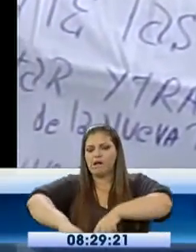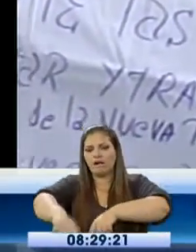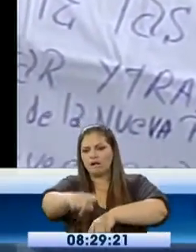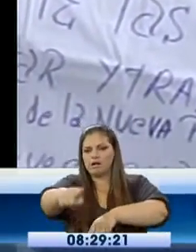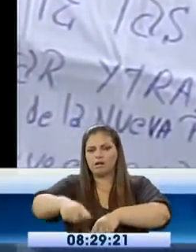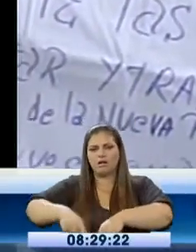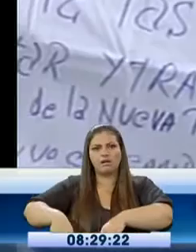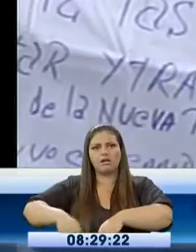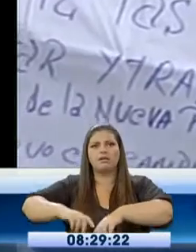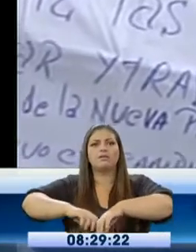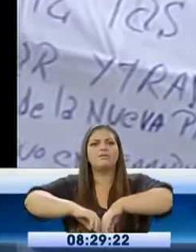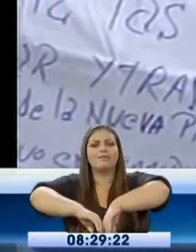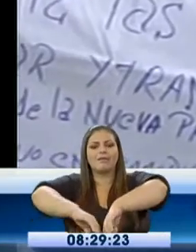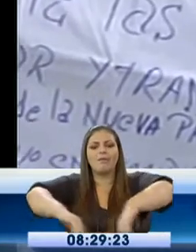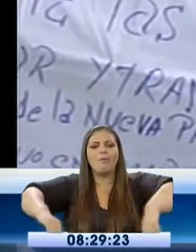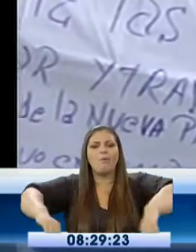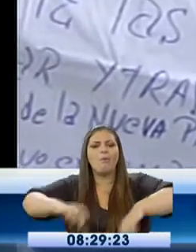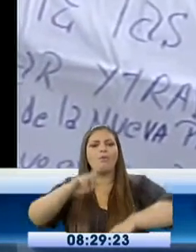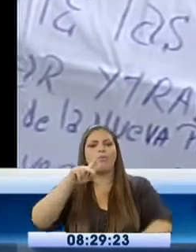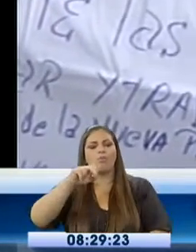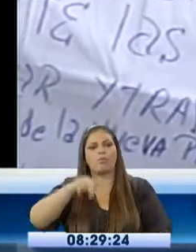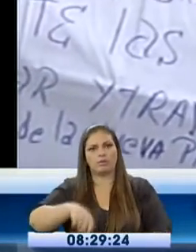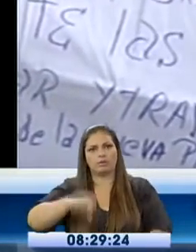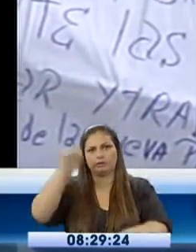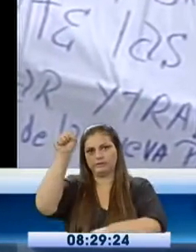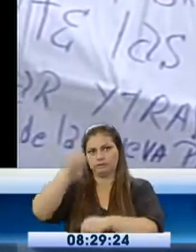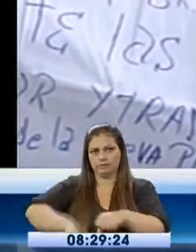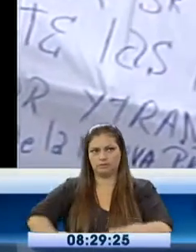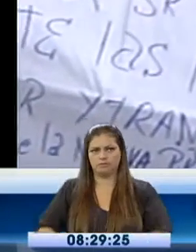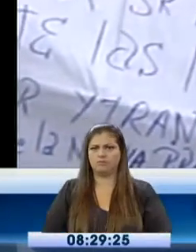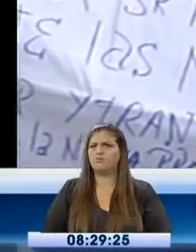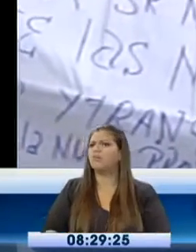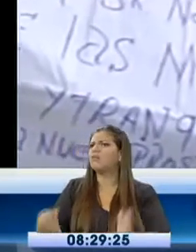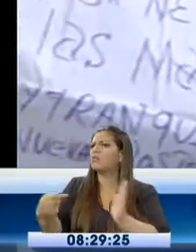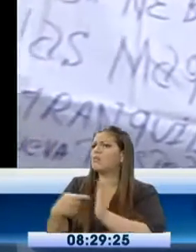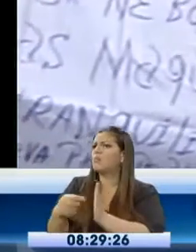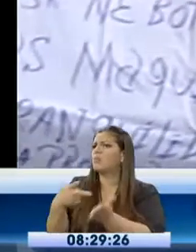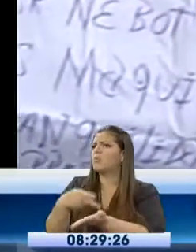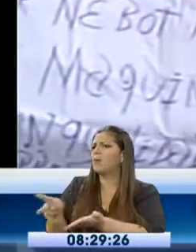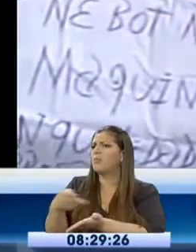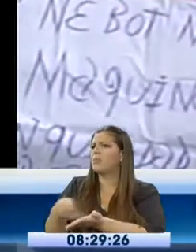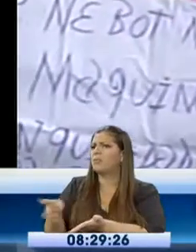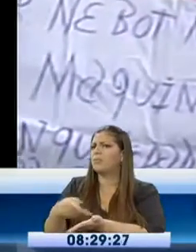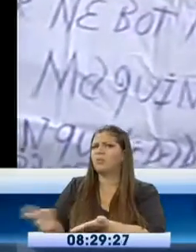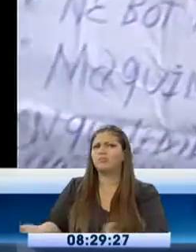cualquier cosa. Pero estamos abandonados. Pagamos, pero estamos abandonados. Ahora, ellos